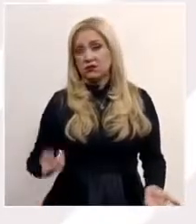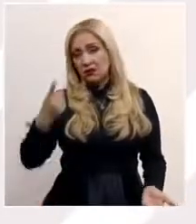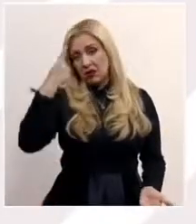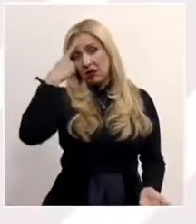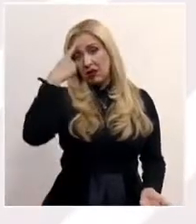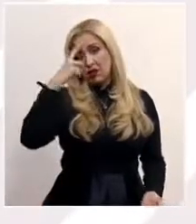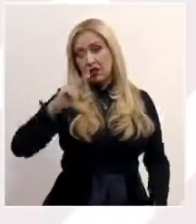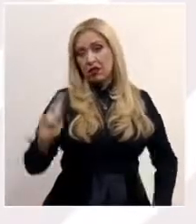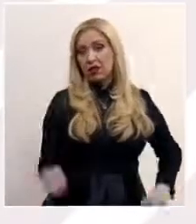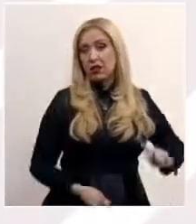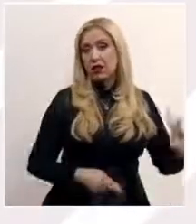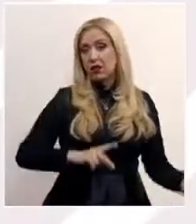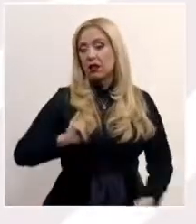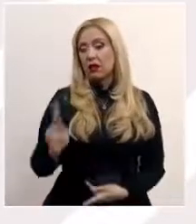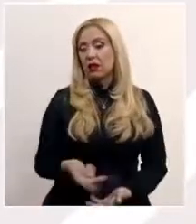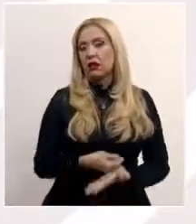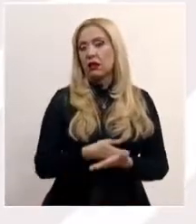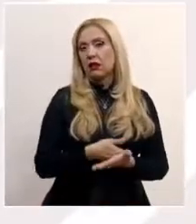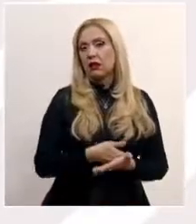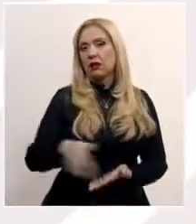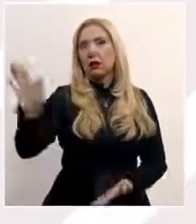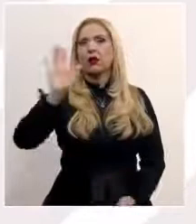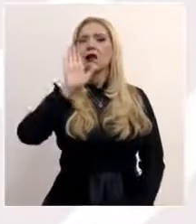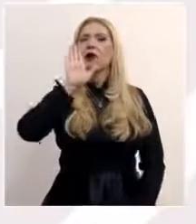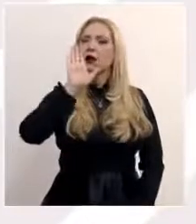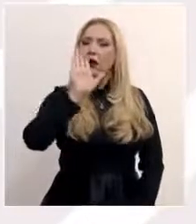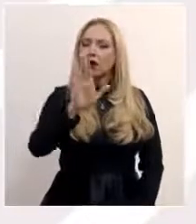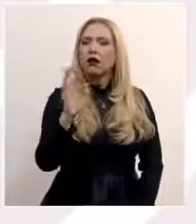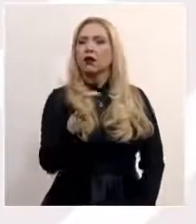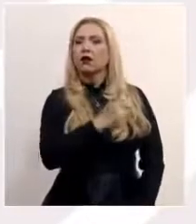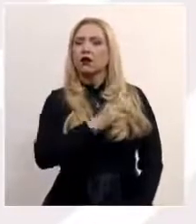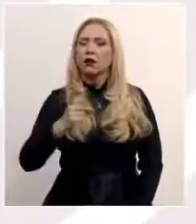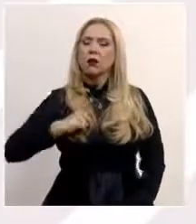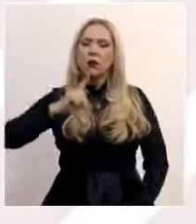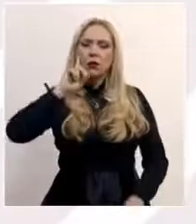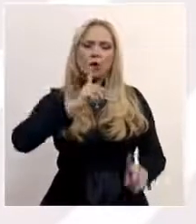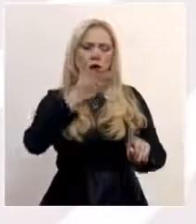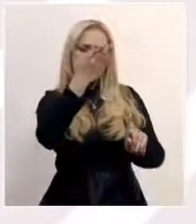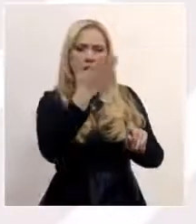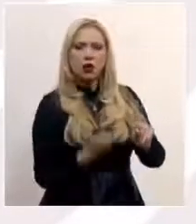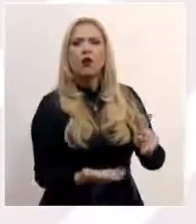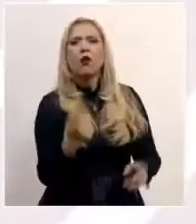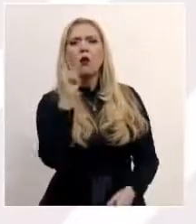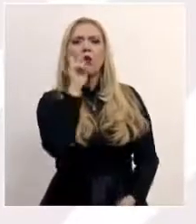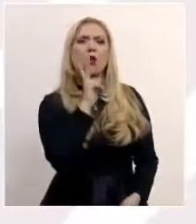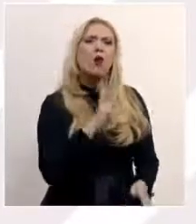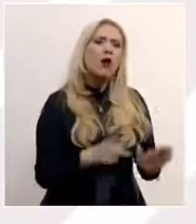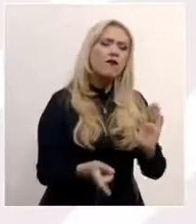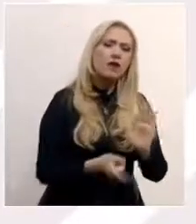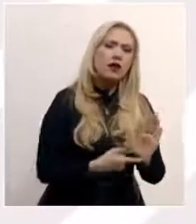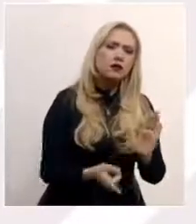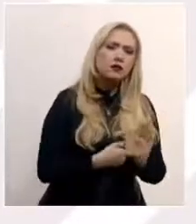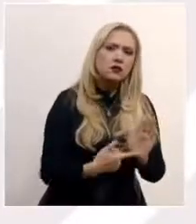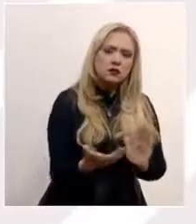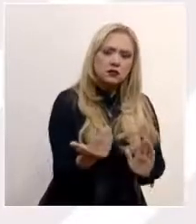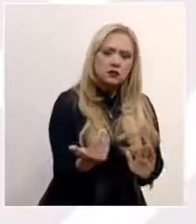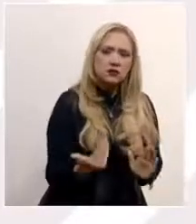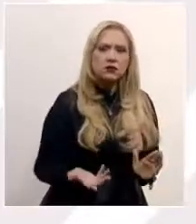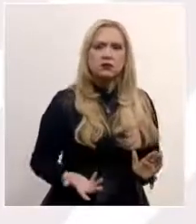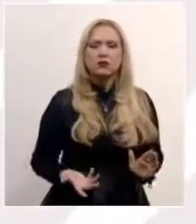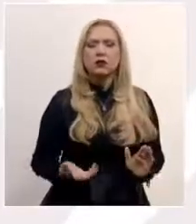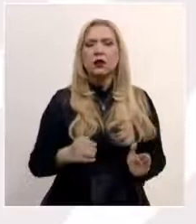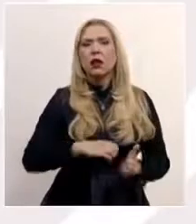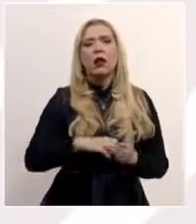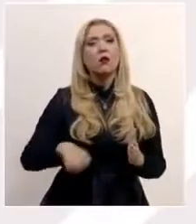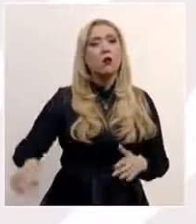problemáticas, juzgar con perspectiva de género y allegarse de otras pruebas. No, por ejemplo, Casualmente es una trabajadora